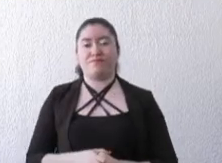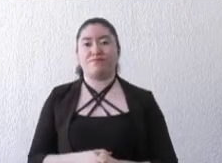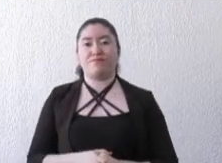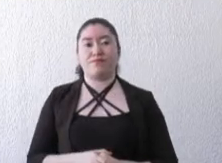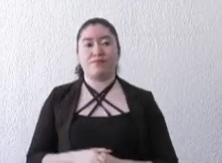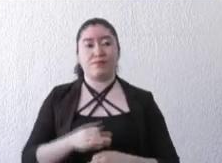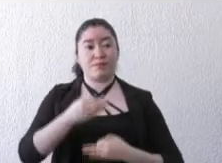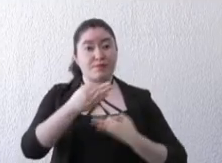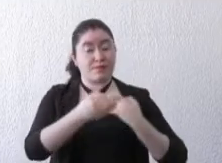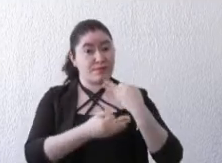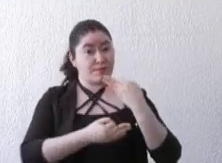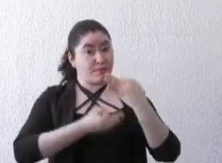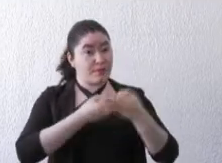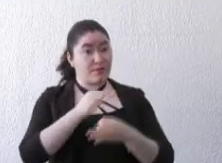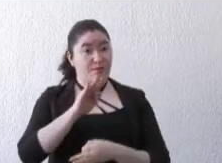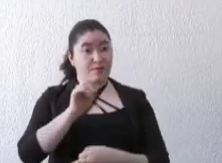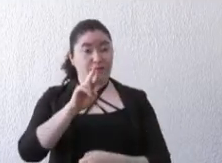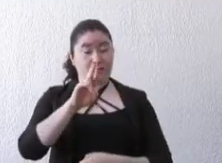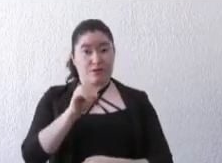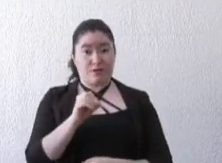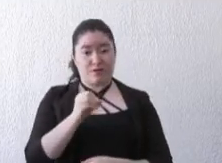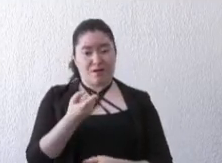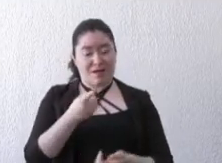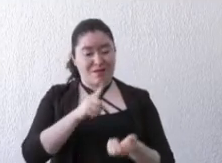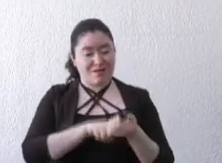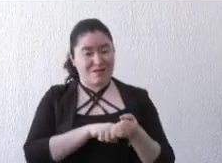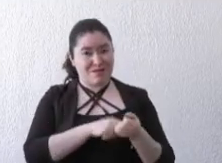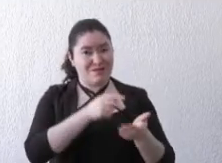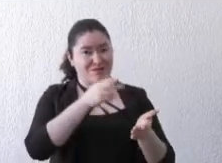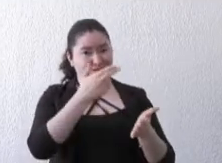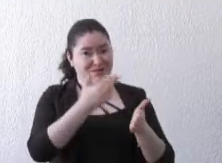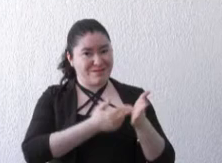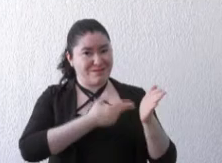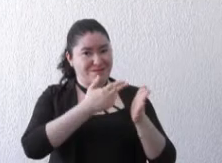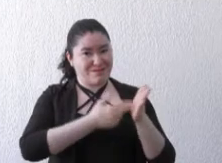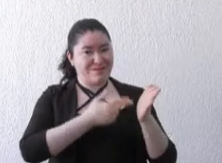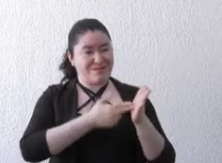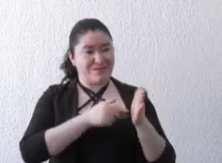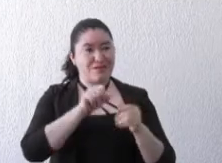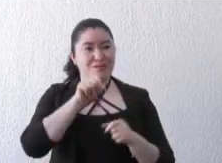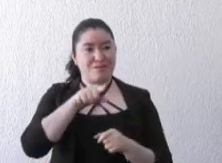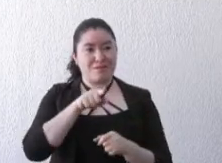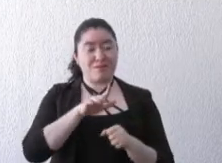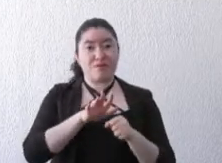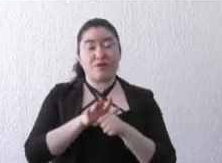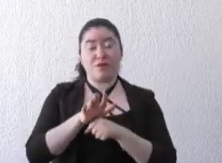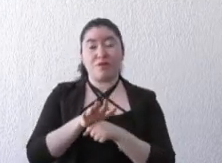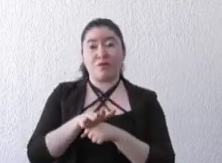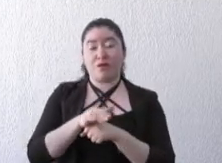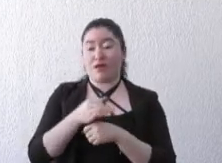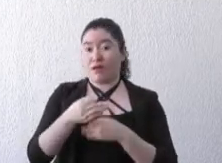están inmersos en el programa de talleres de artes y oficios comunitarios, que es la inversión